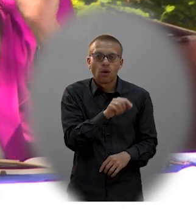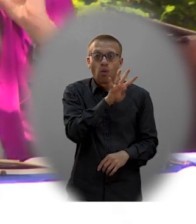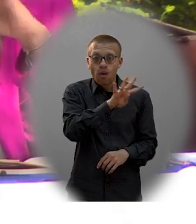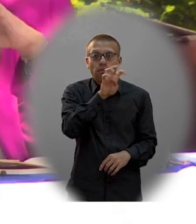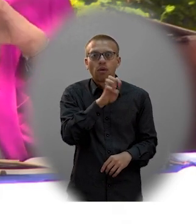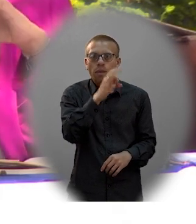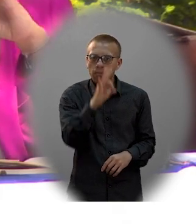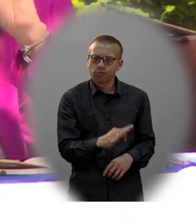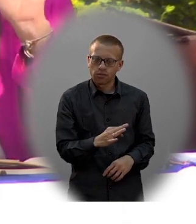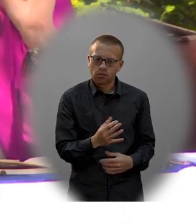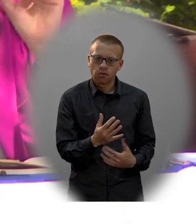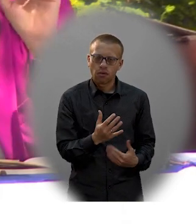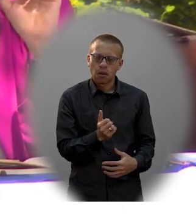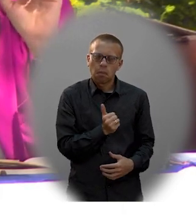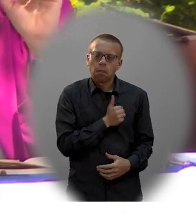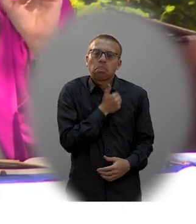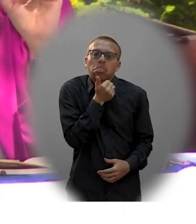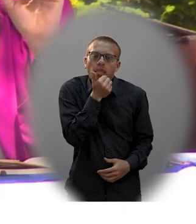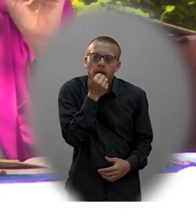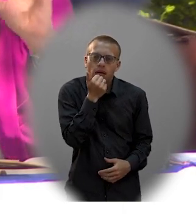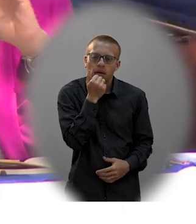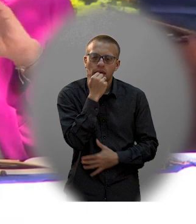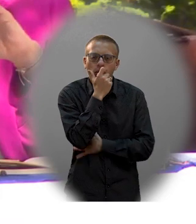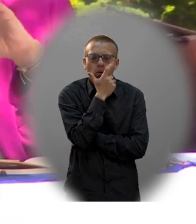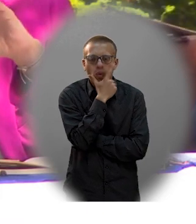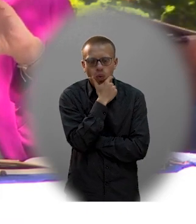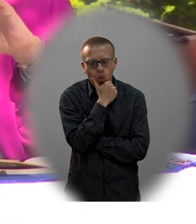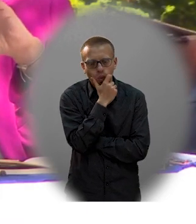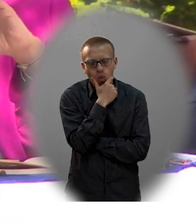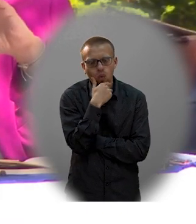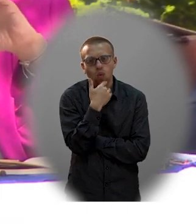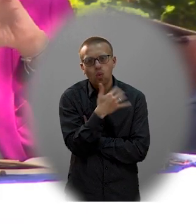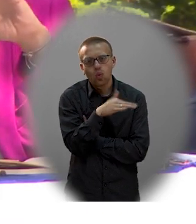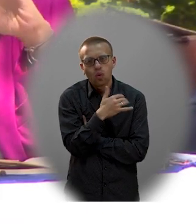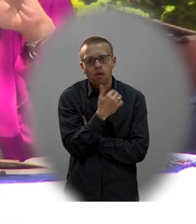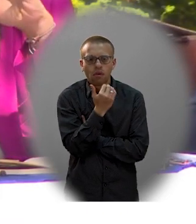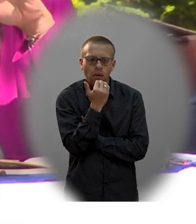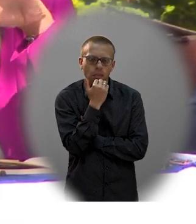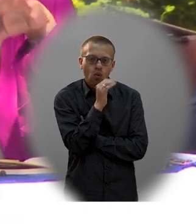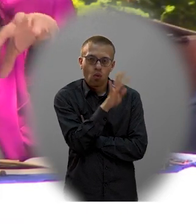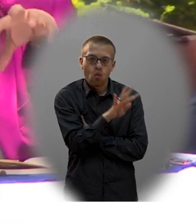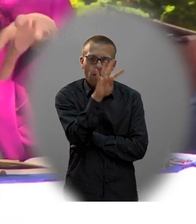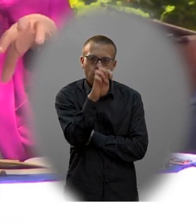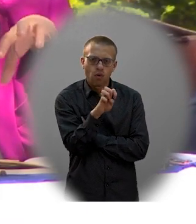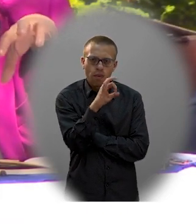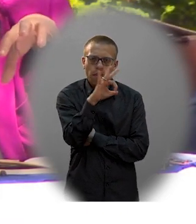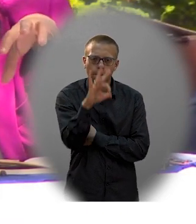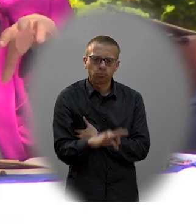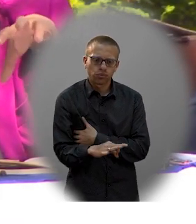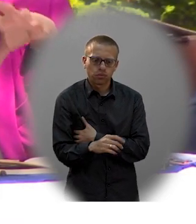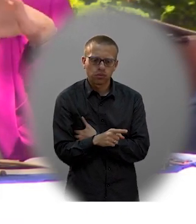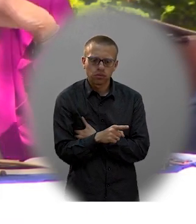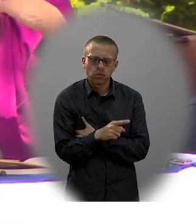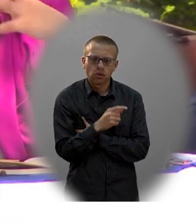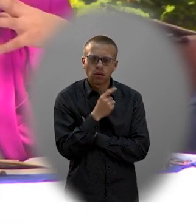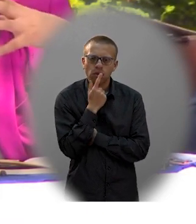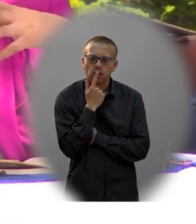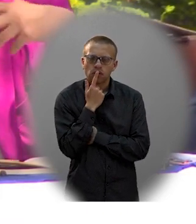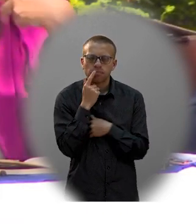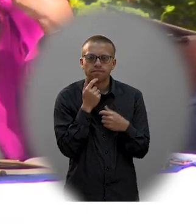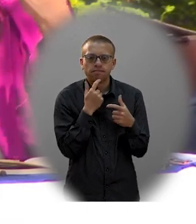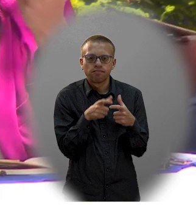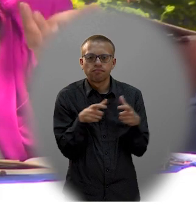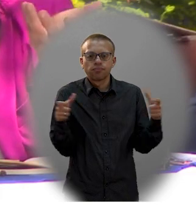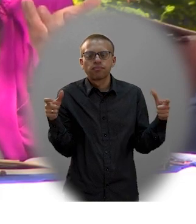49%. Este dato es no representativo, pero si tomamos eso como referente, la cantidad de casos que puede haber en esta universidad es